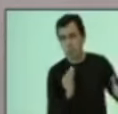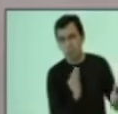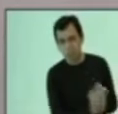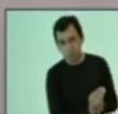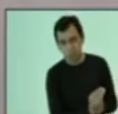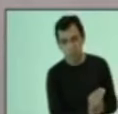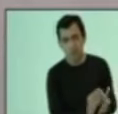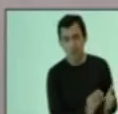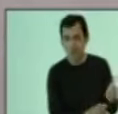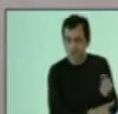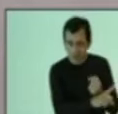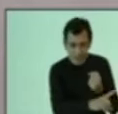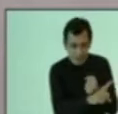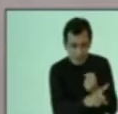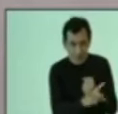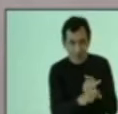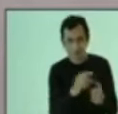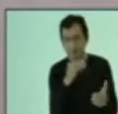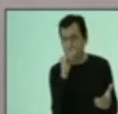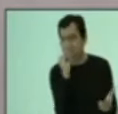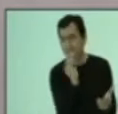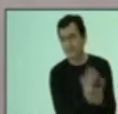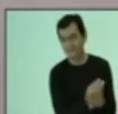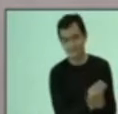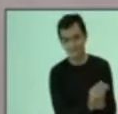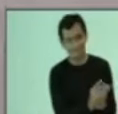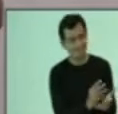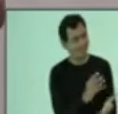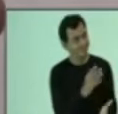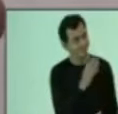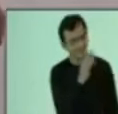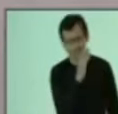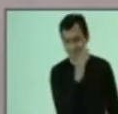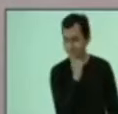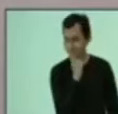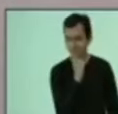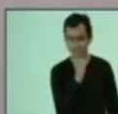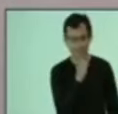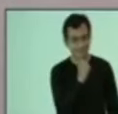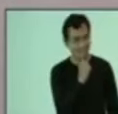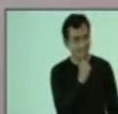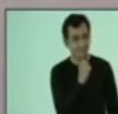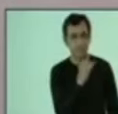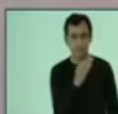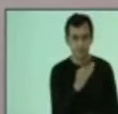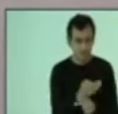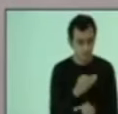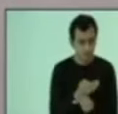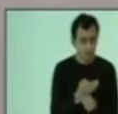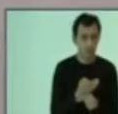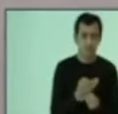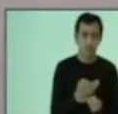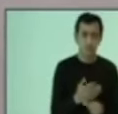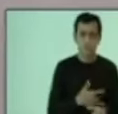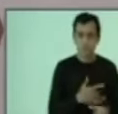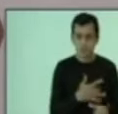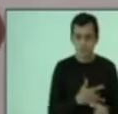problemas que está presentando nuestro municipio. Tenemos que tomar las cosas como son